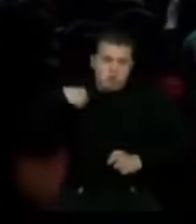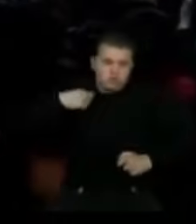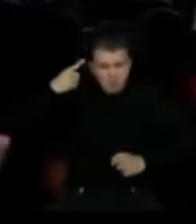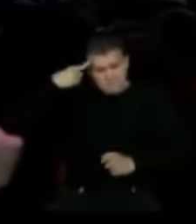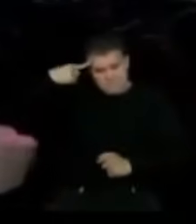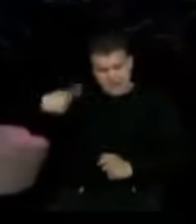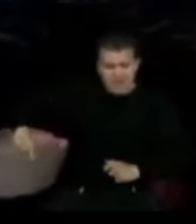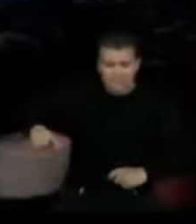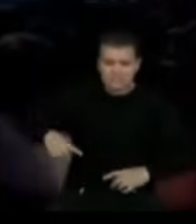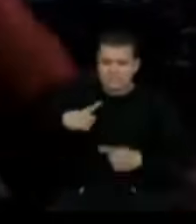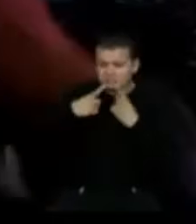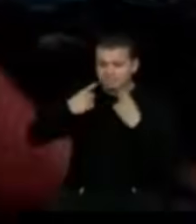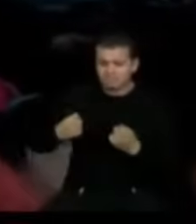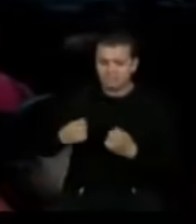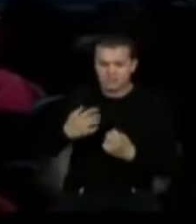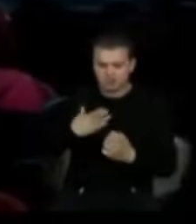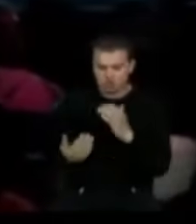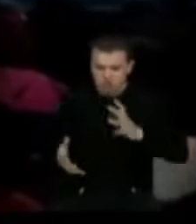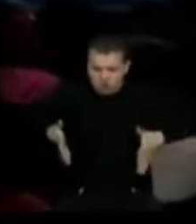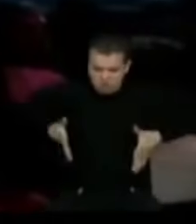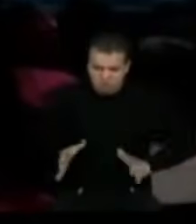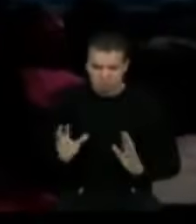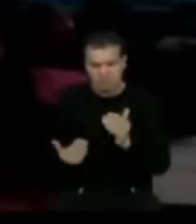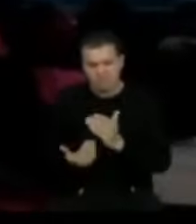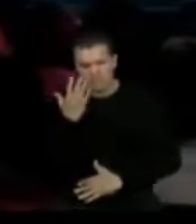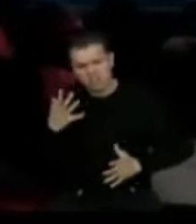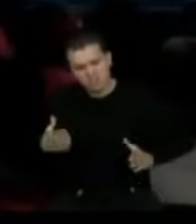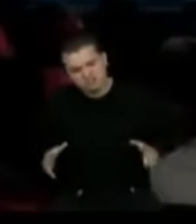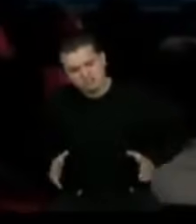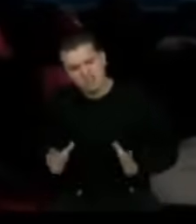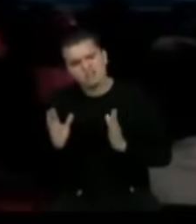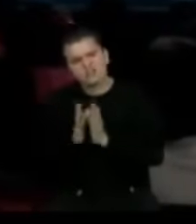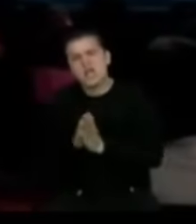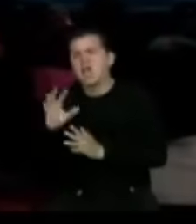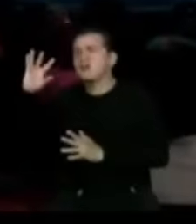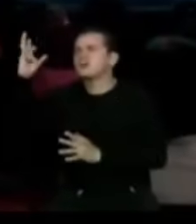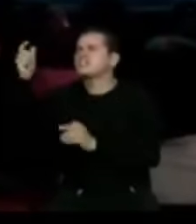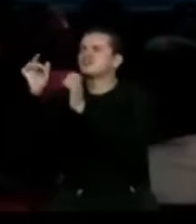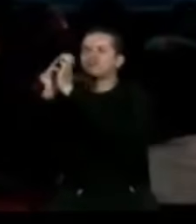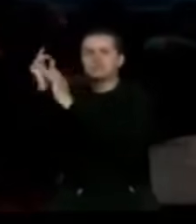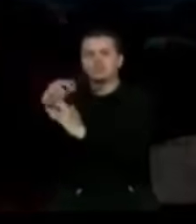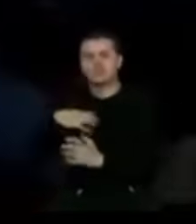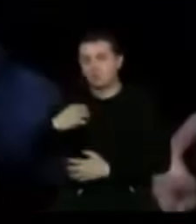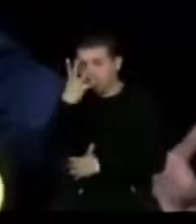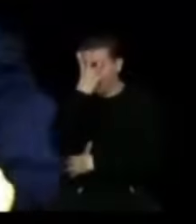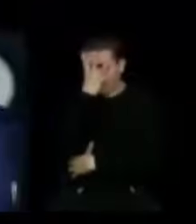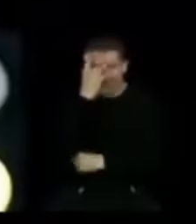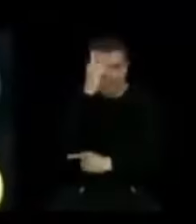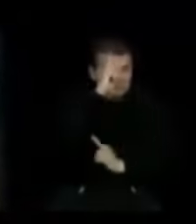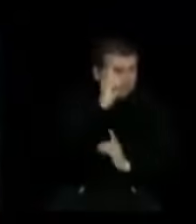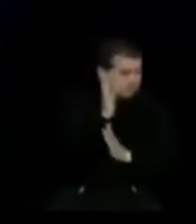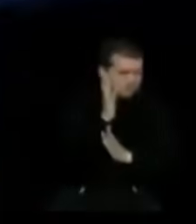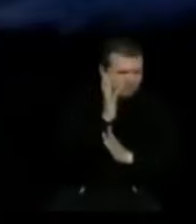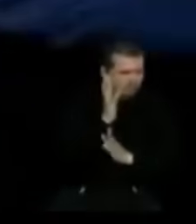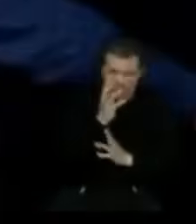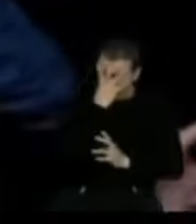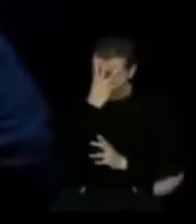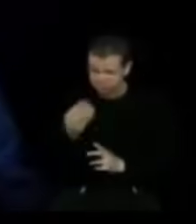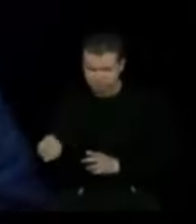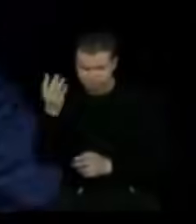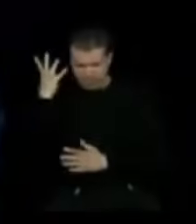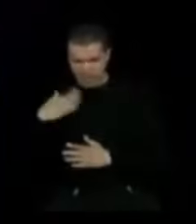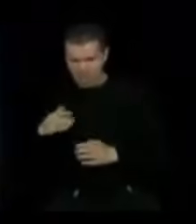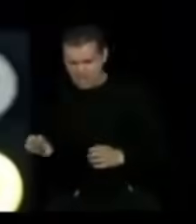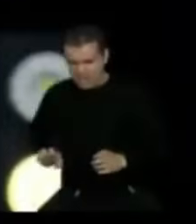he nacido una vida nueva con Cristo Jesús. Y yo no me avergüenzo de mi decisión, no me avergüenzo